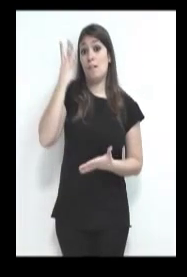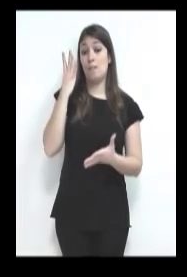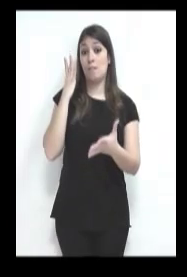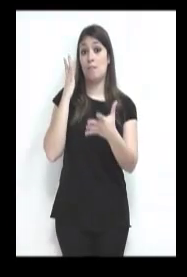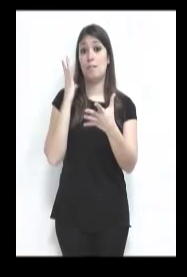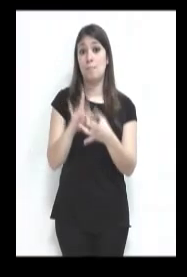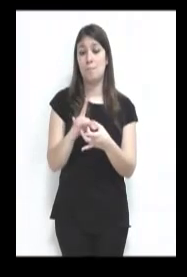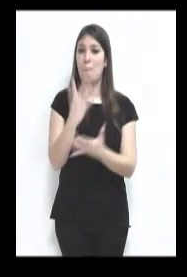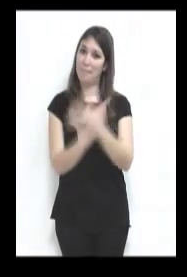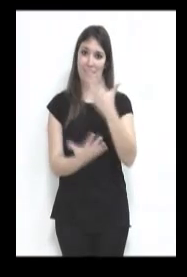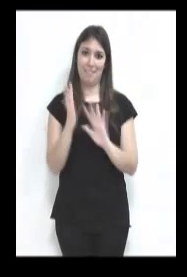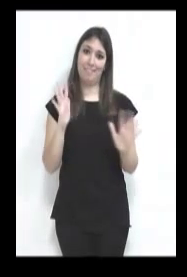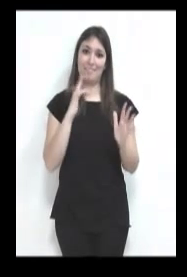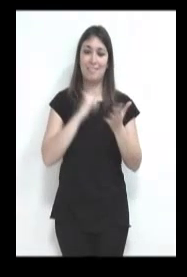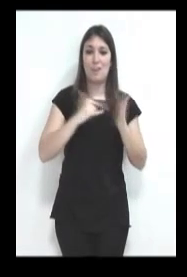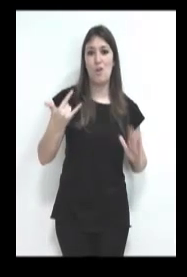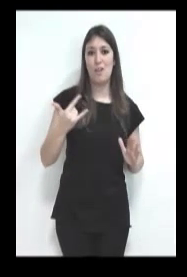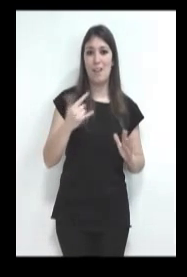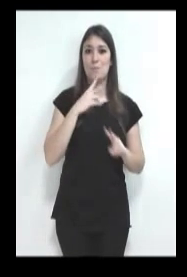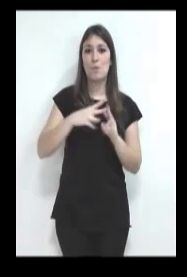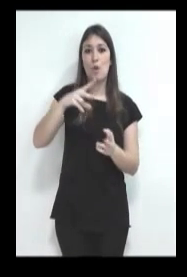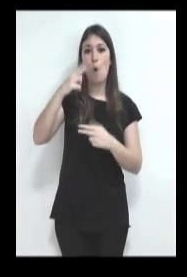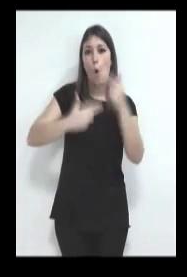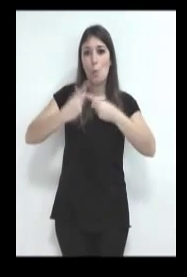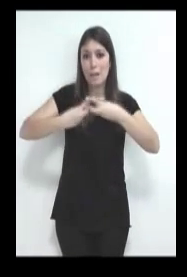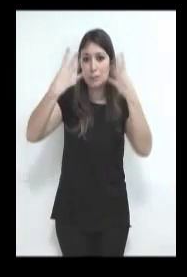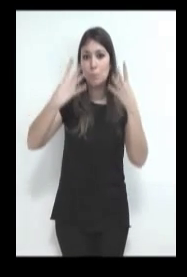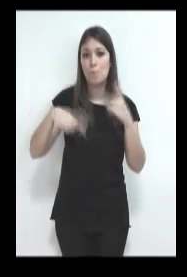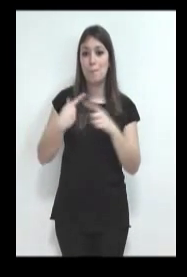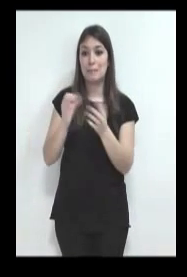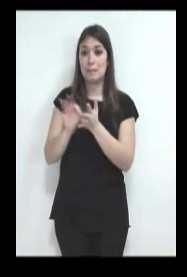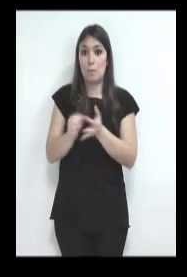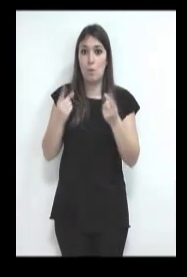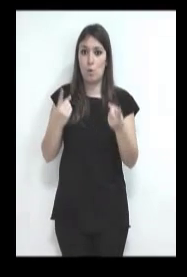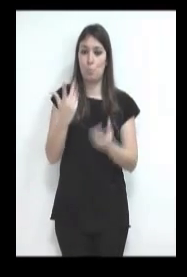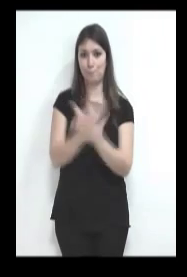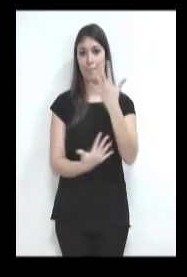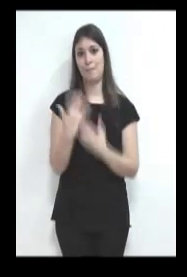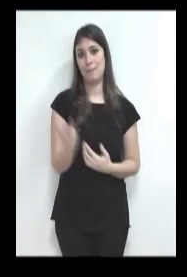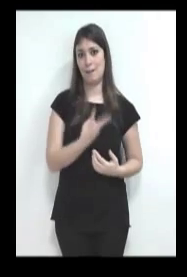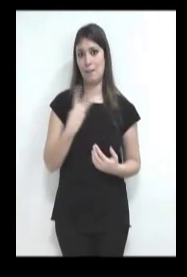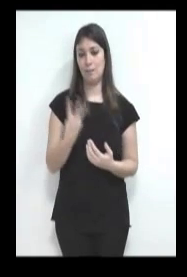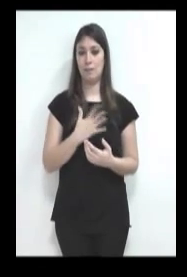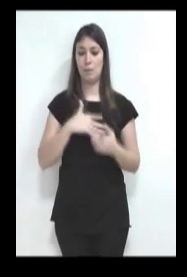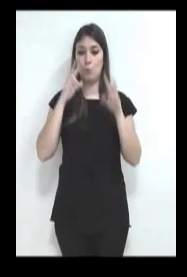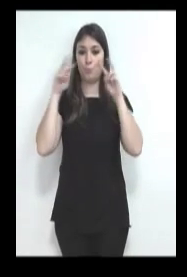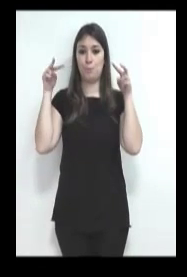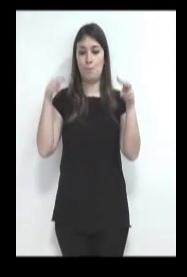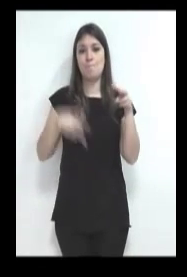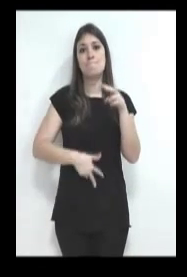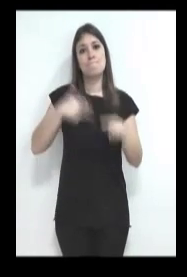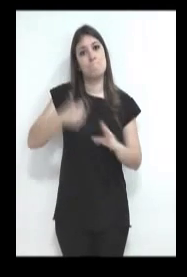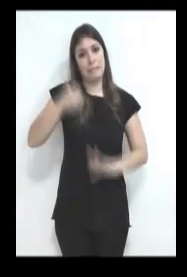es mixta entre tecnología, urbanismo y prestación de servicios, con lo cual sí que intentamos tener una visión un poco más